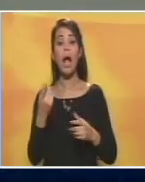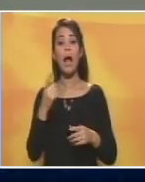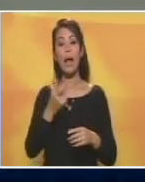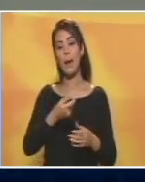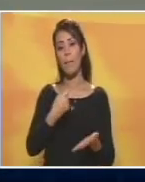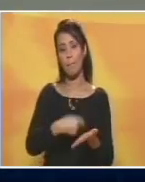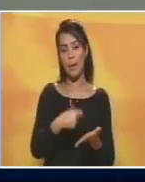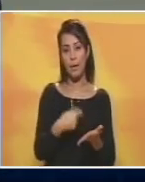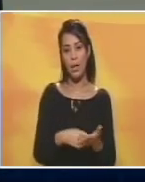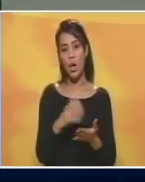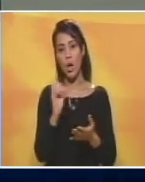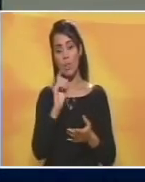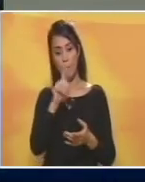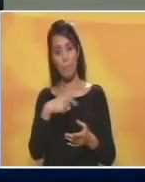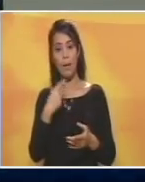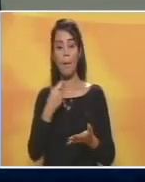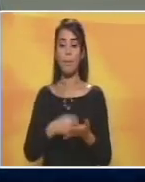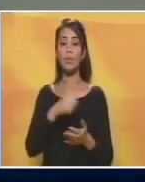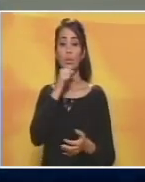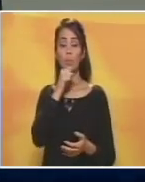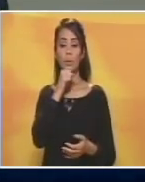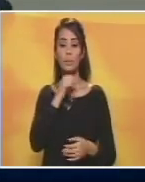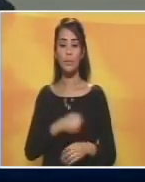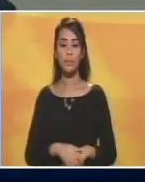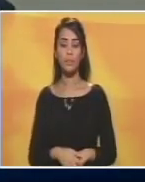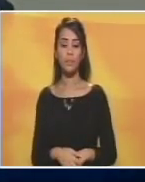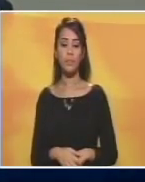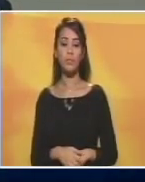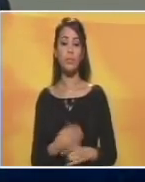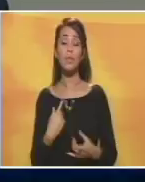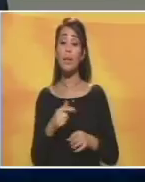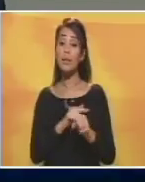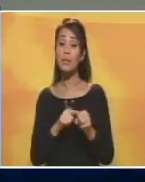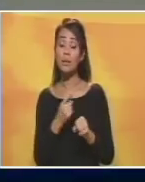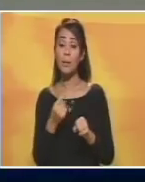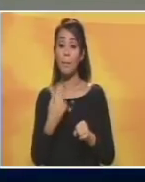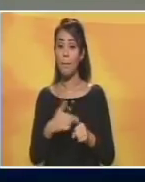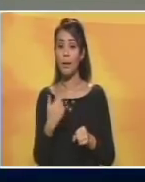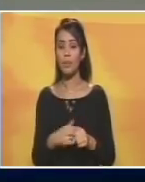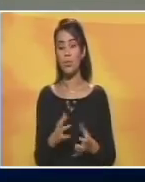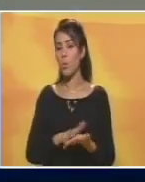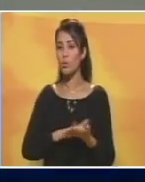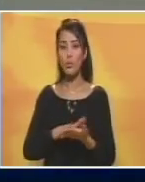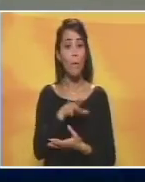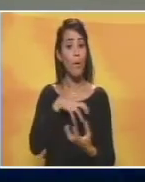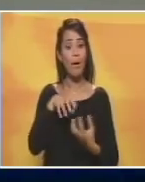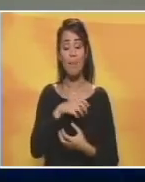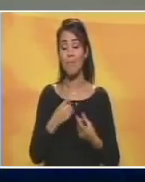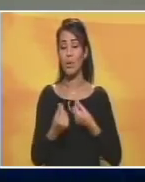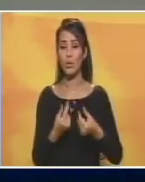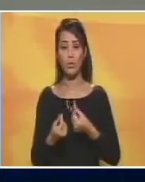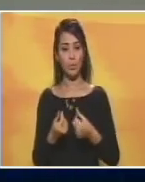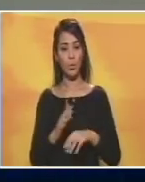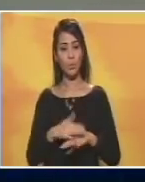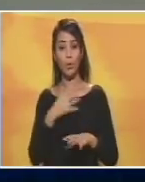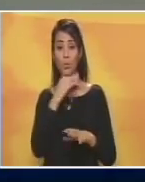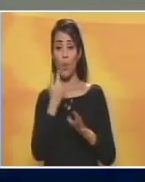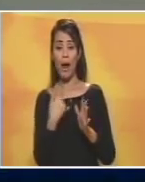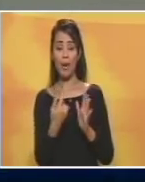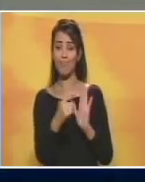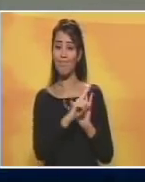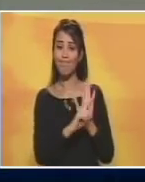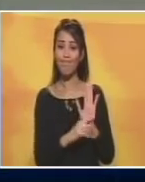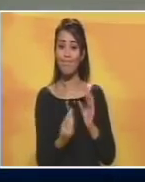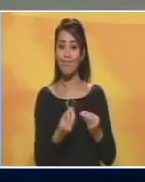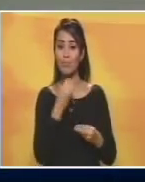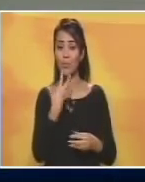y a las pensiones. Apuntó que la criptomoneda Petro no va a solucionar el problema debido a que no tiene los atributos